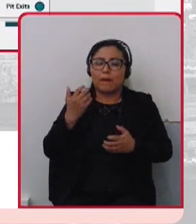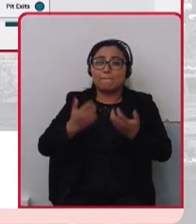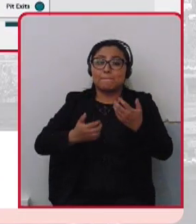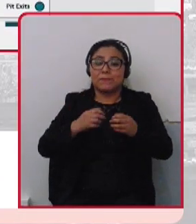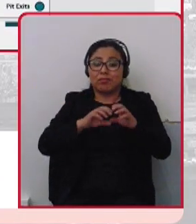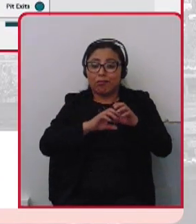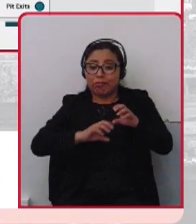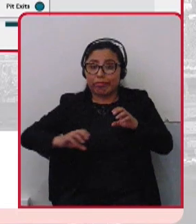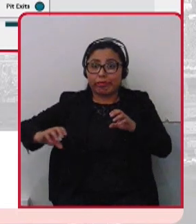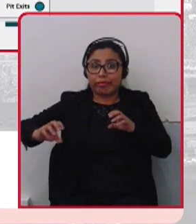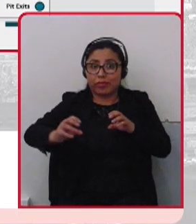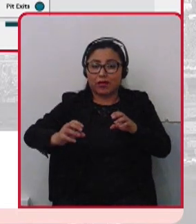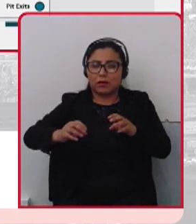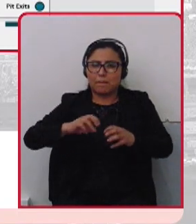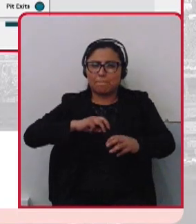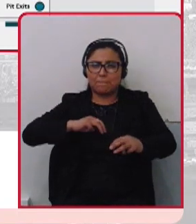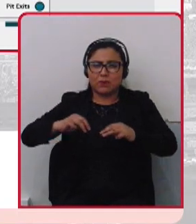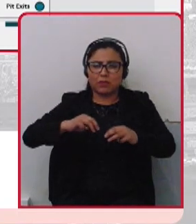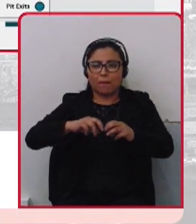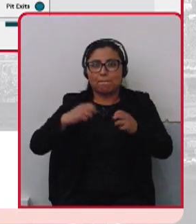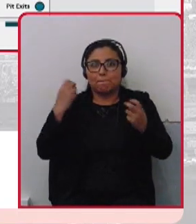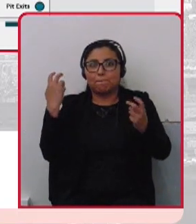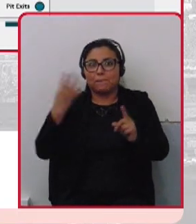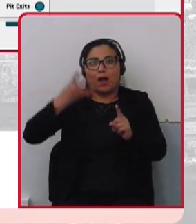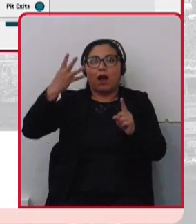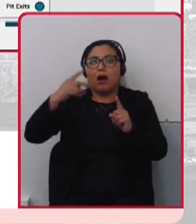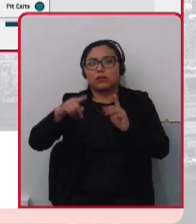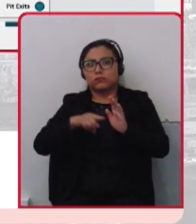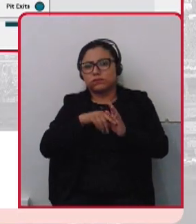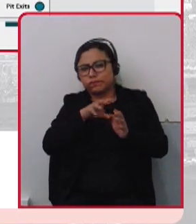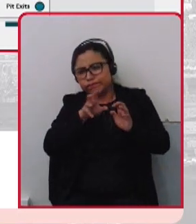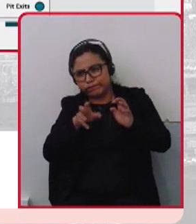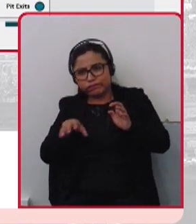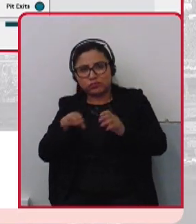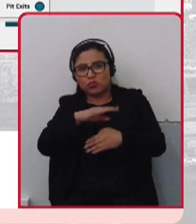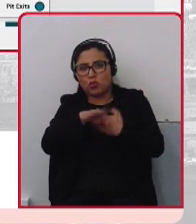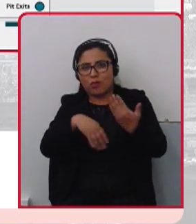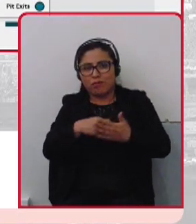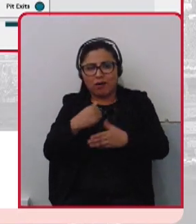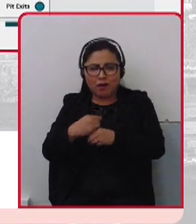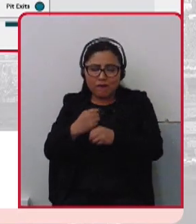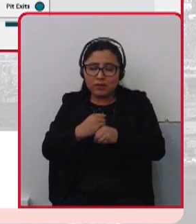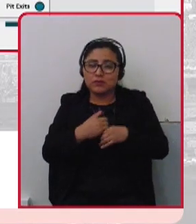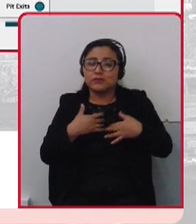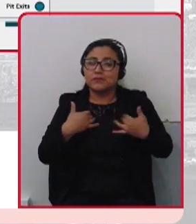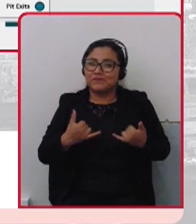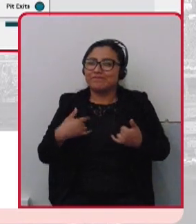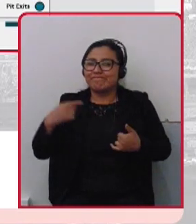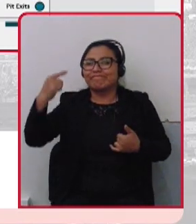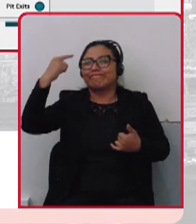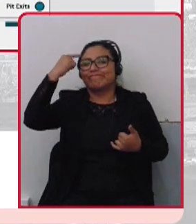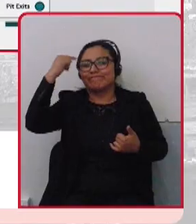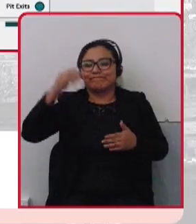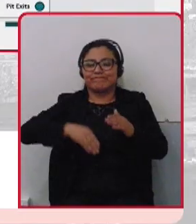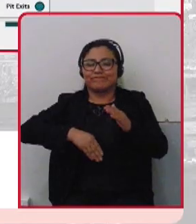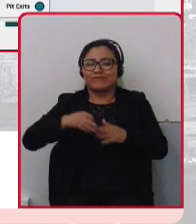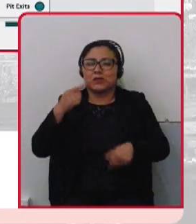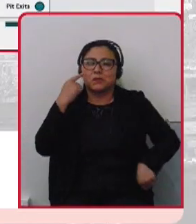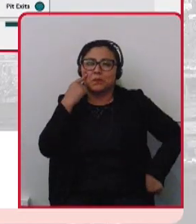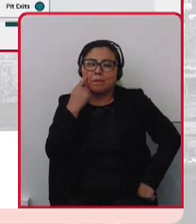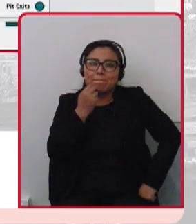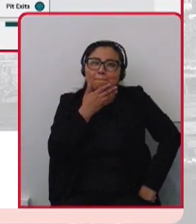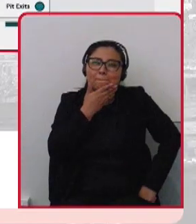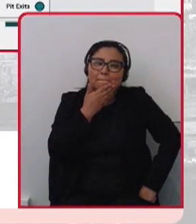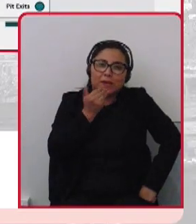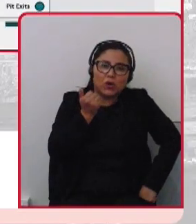podría significar un impacto en esas dimensiones a lo que es el movimiento de la operación. Es por ello que nosotros pensamos un poco más y dijimos,